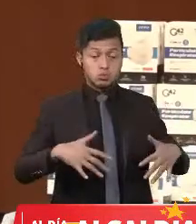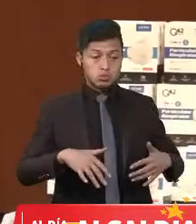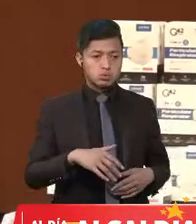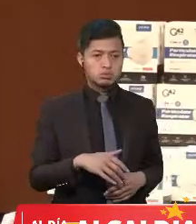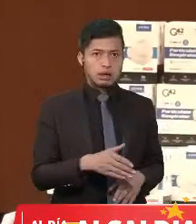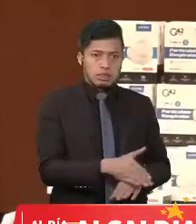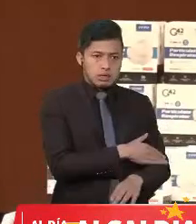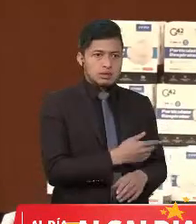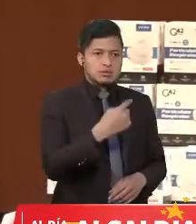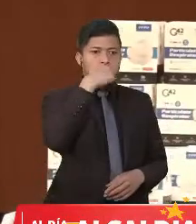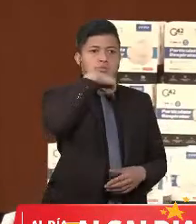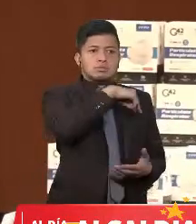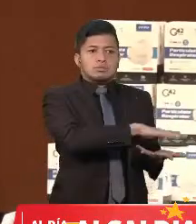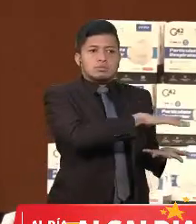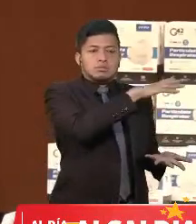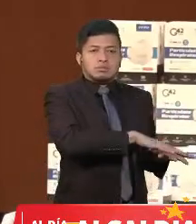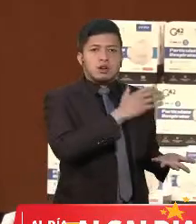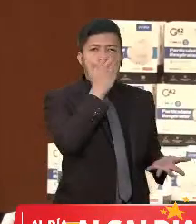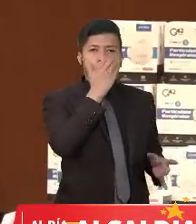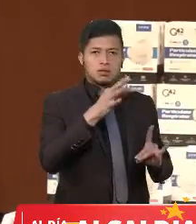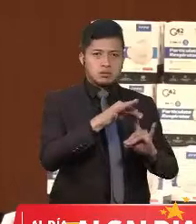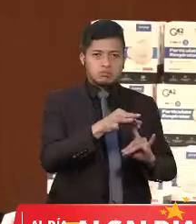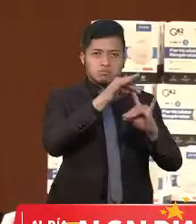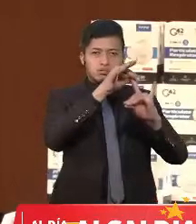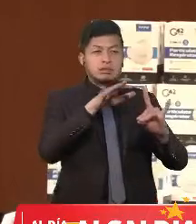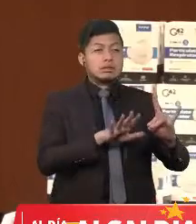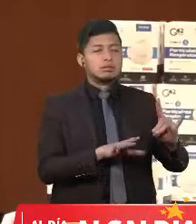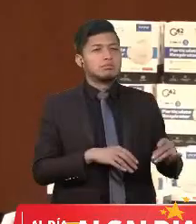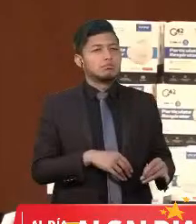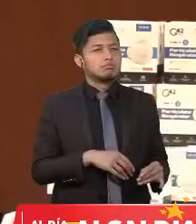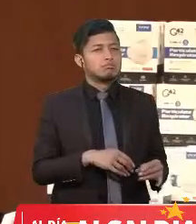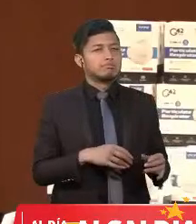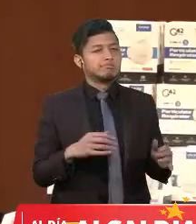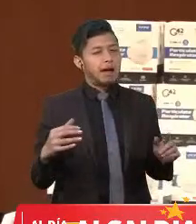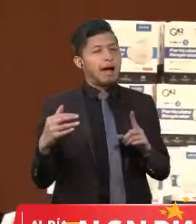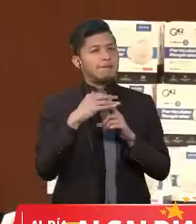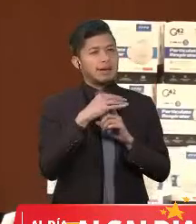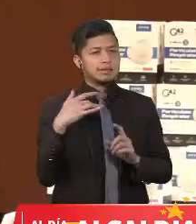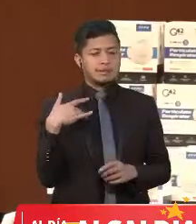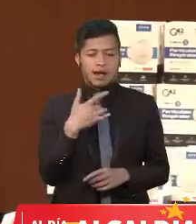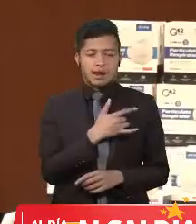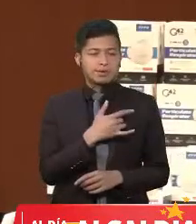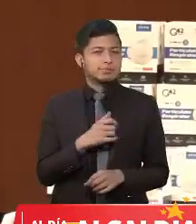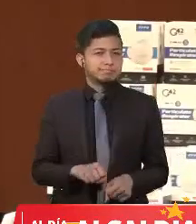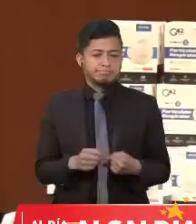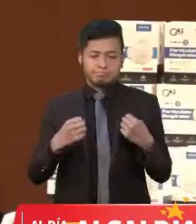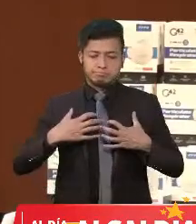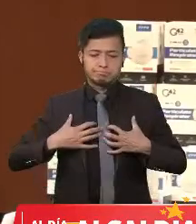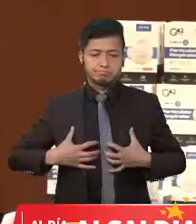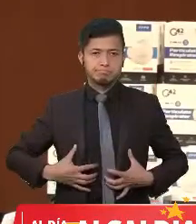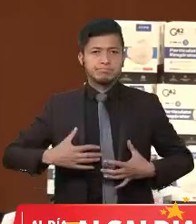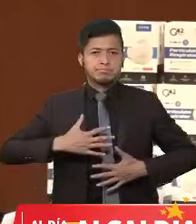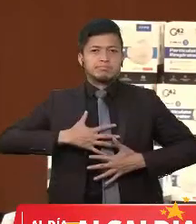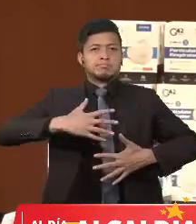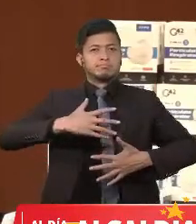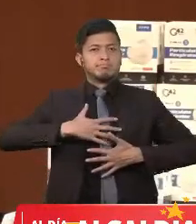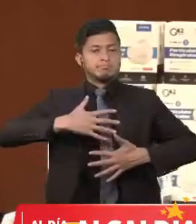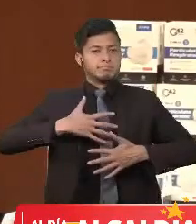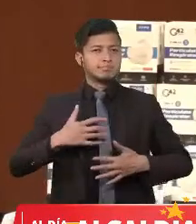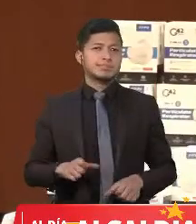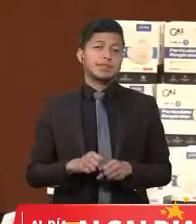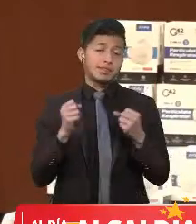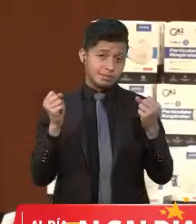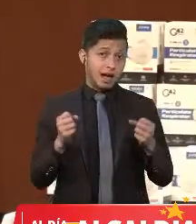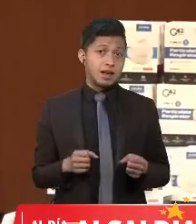intensivo, pero que quedan con muchas afectaciones de salud, en particular respiratorias, y que requieren de